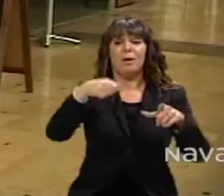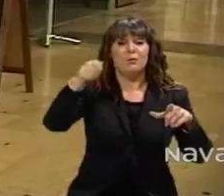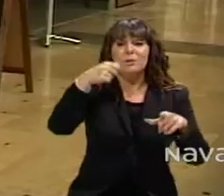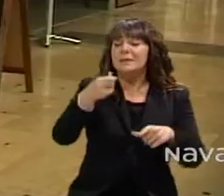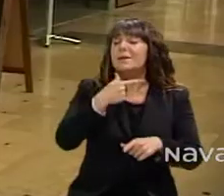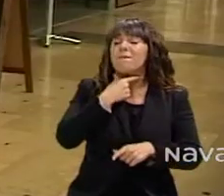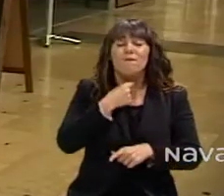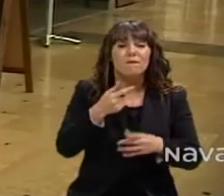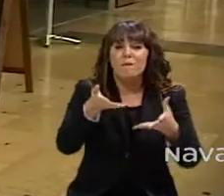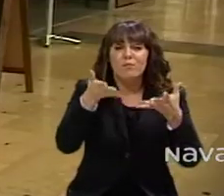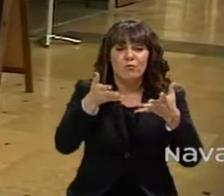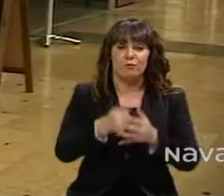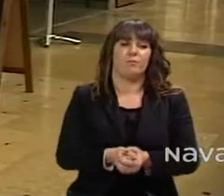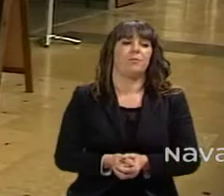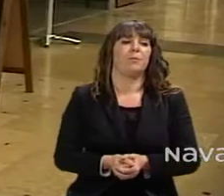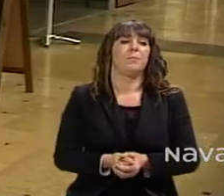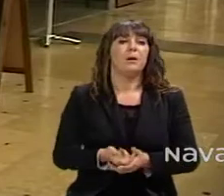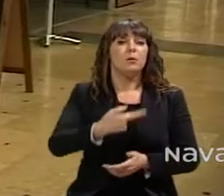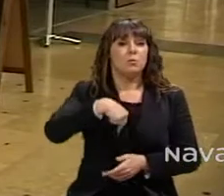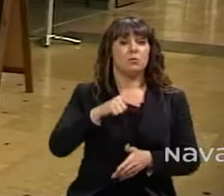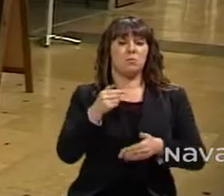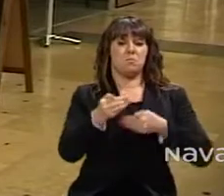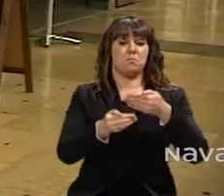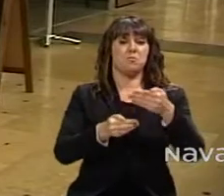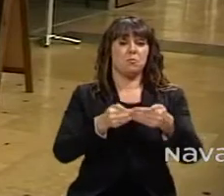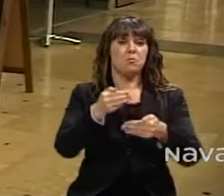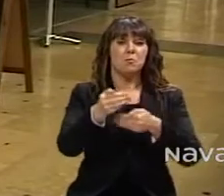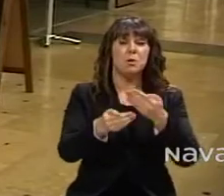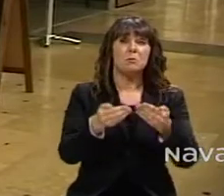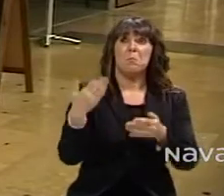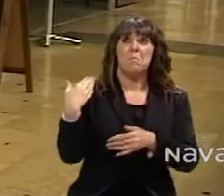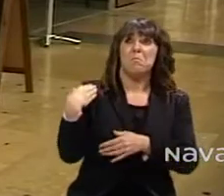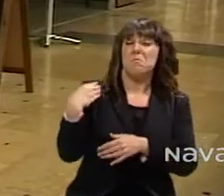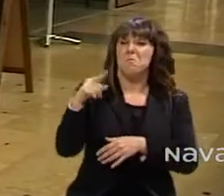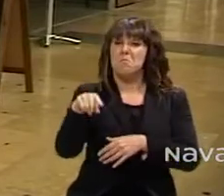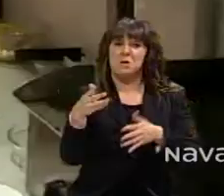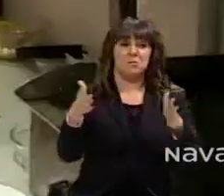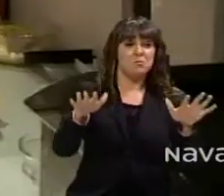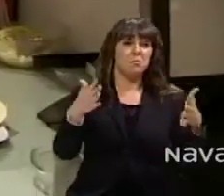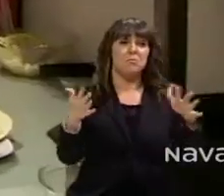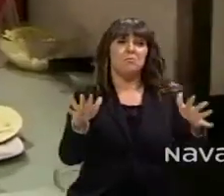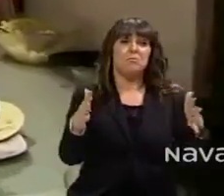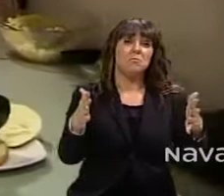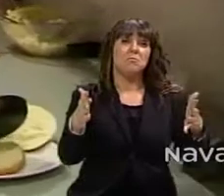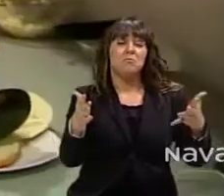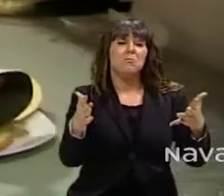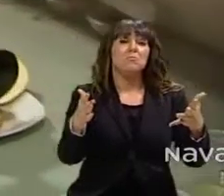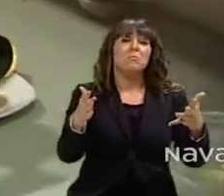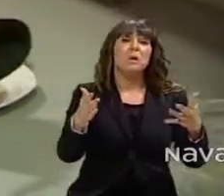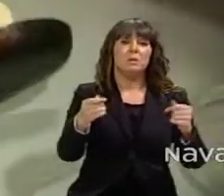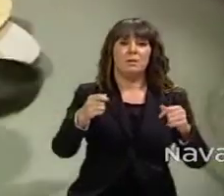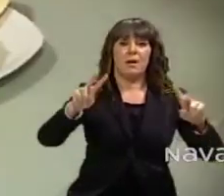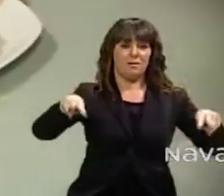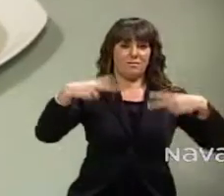Esto ha ido evolucionando un poco y ahora llevamos unos, como un mes aproximadamente, con cuatro preciosas